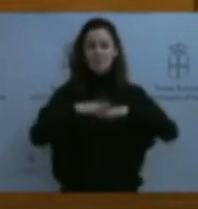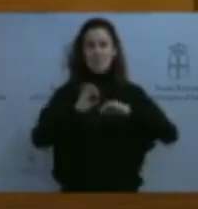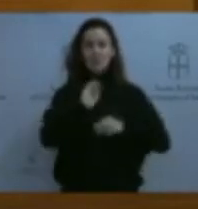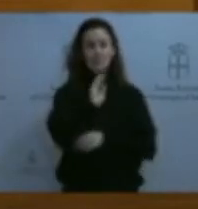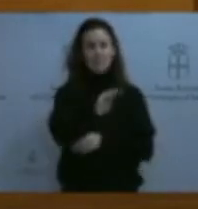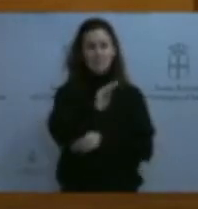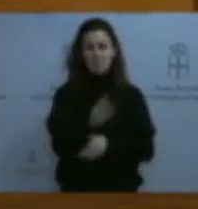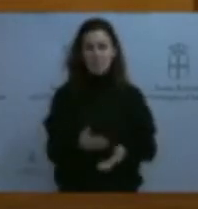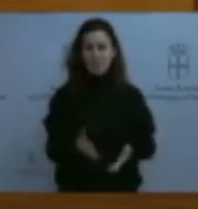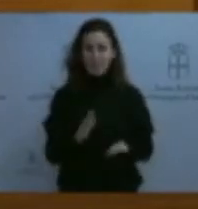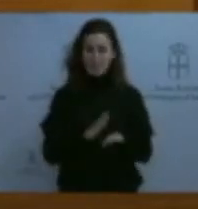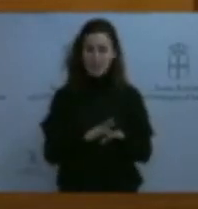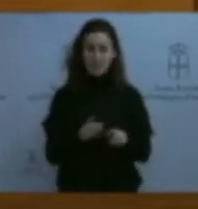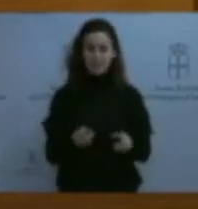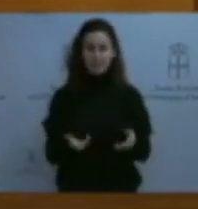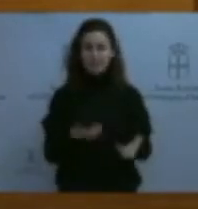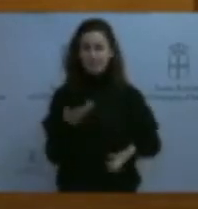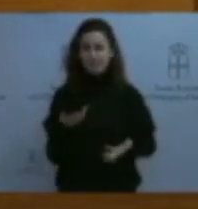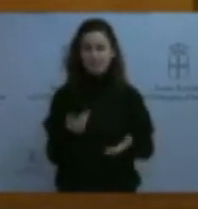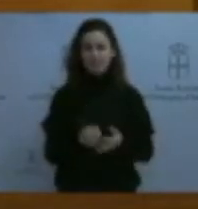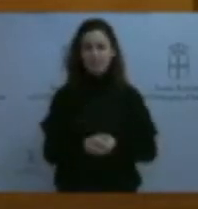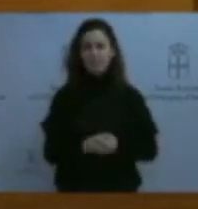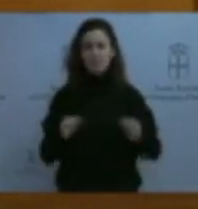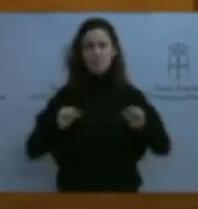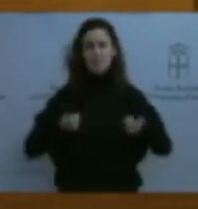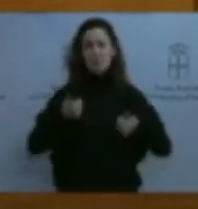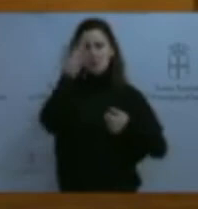interpelación para al menos empezar a